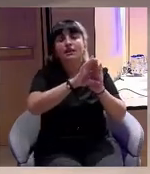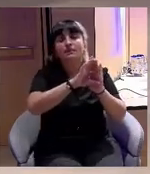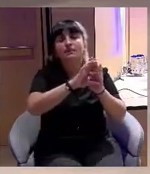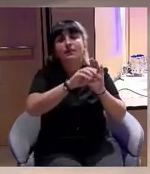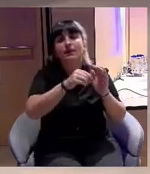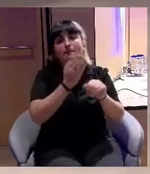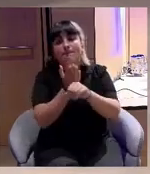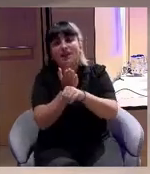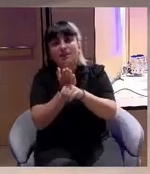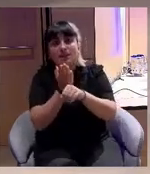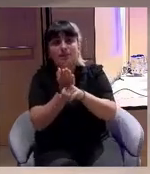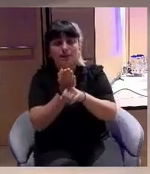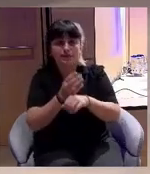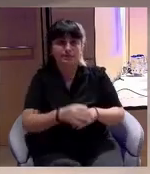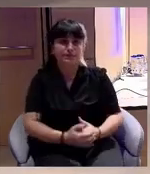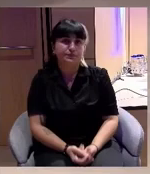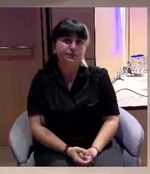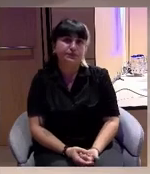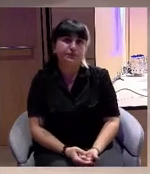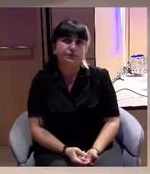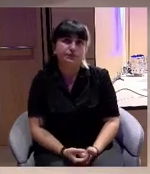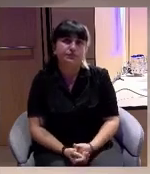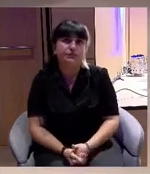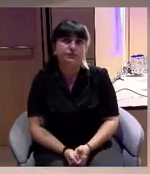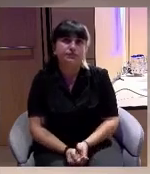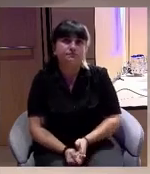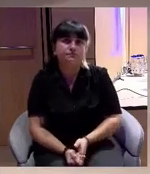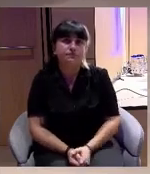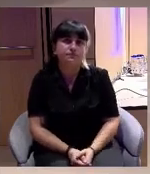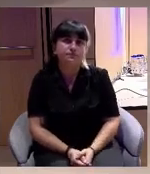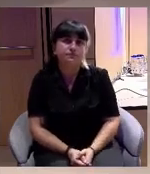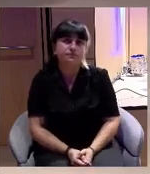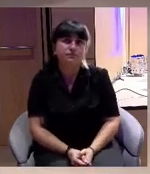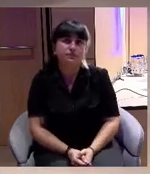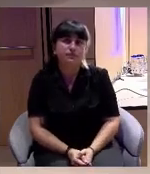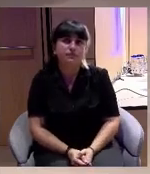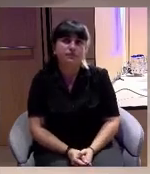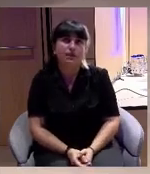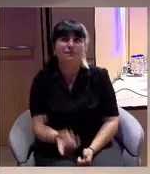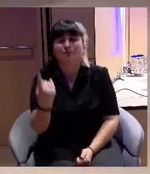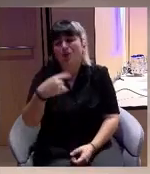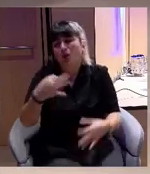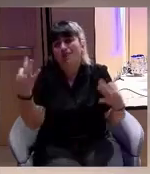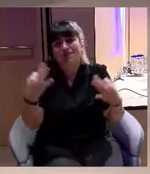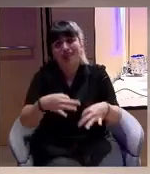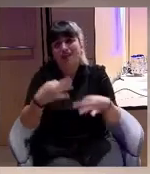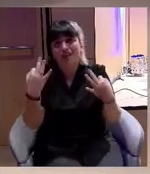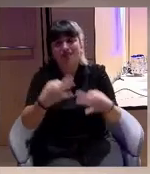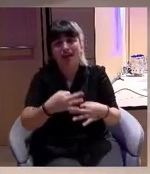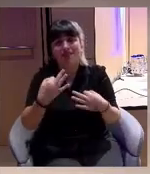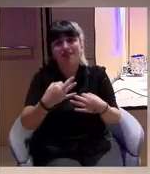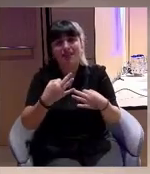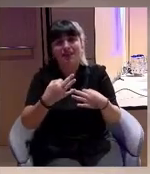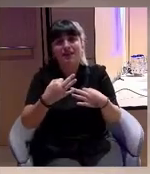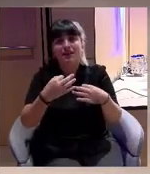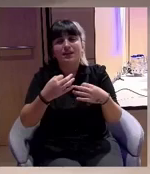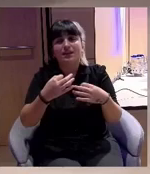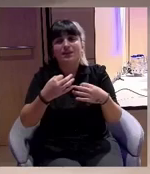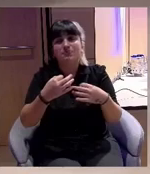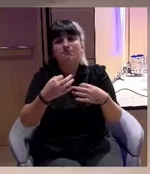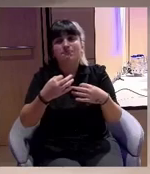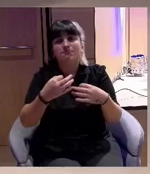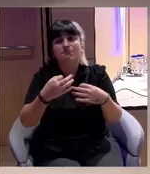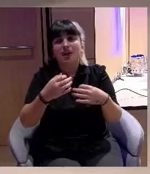hace bien el tema es que eso No necesariamente no las entidades jurídicas que están